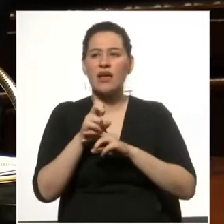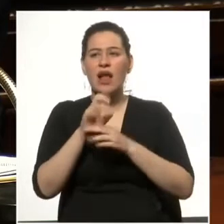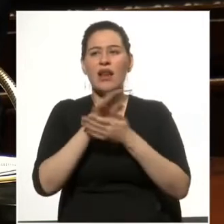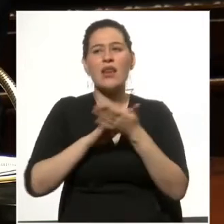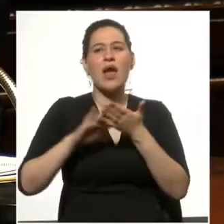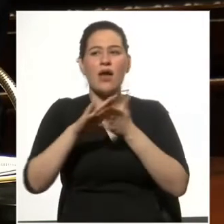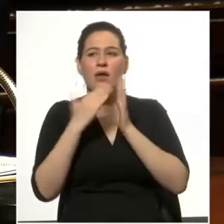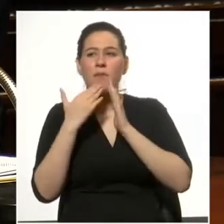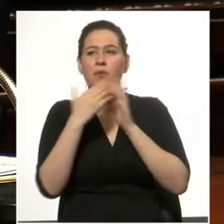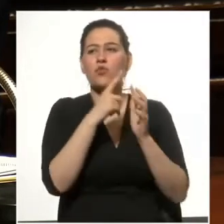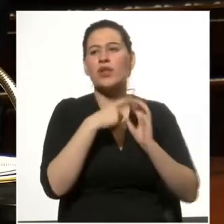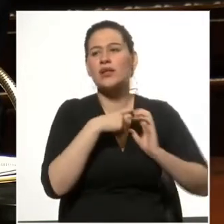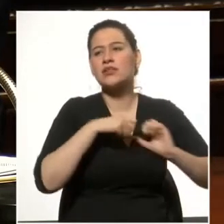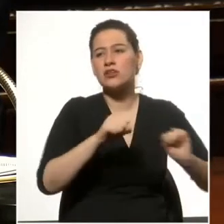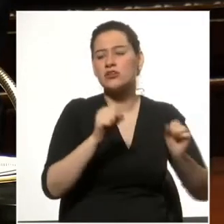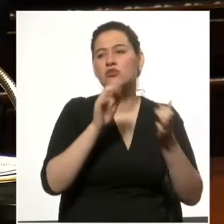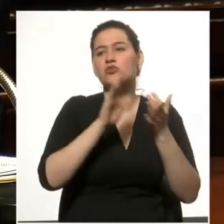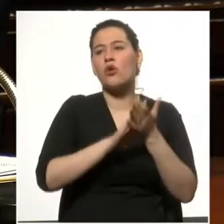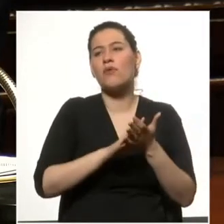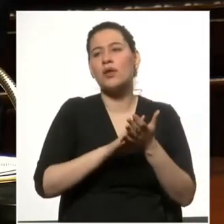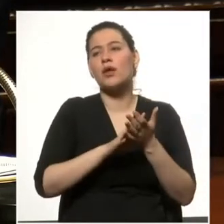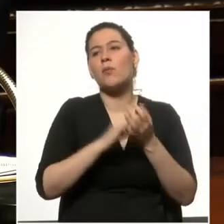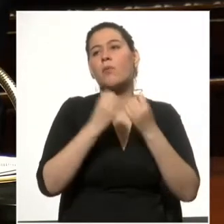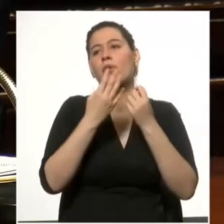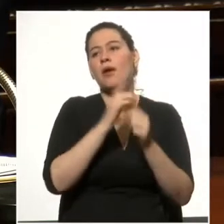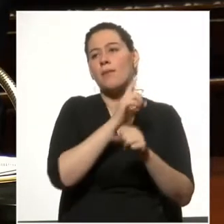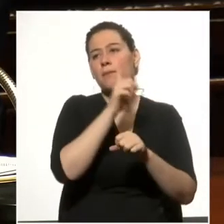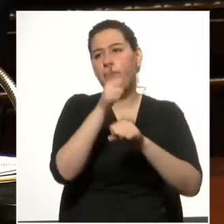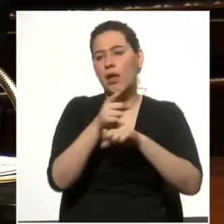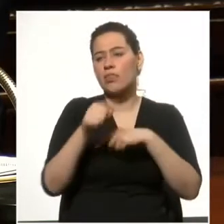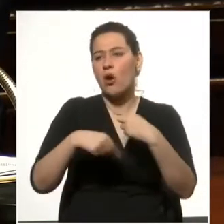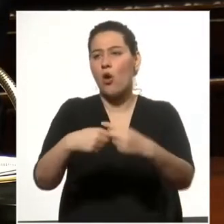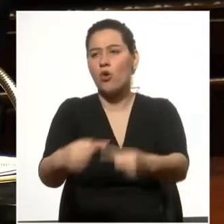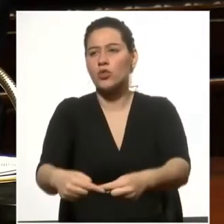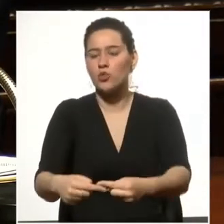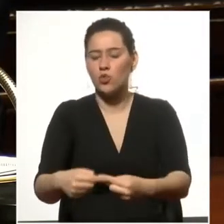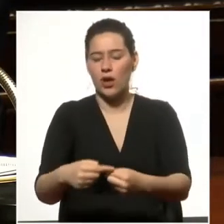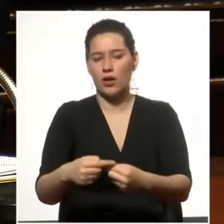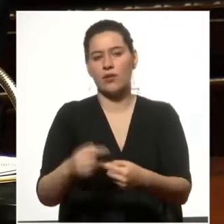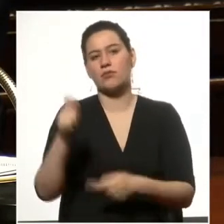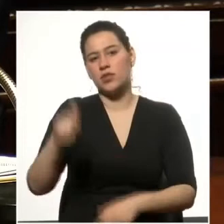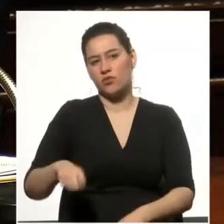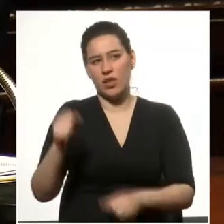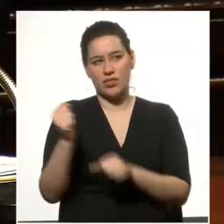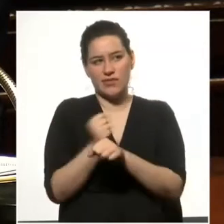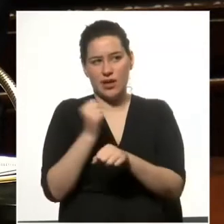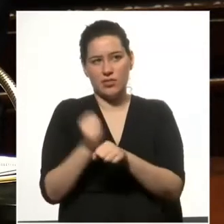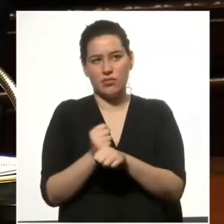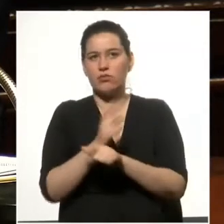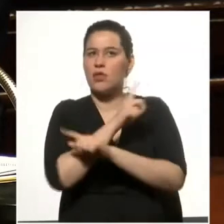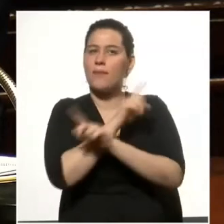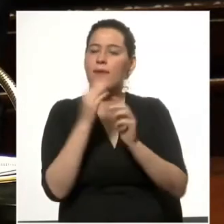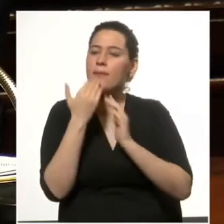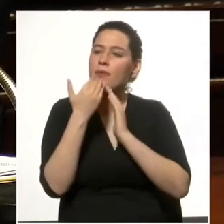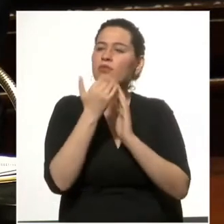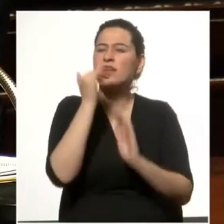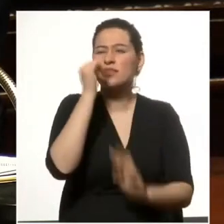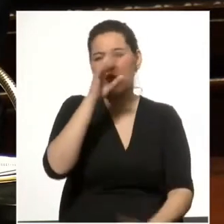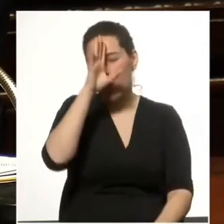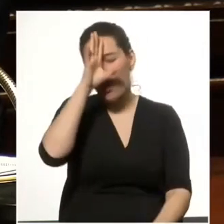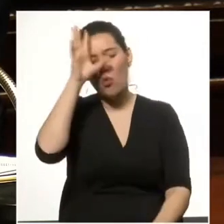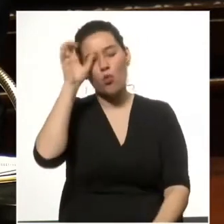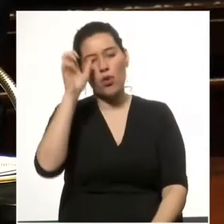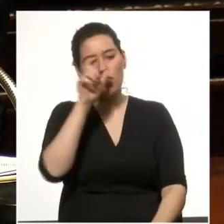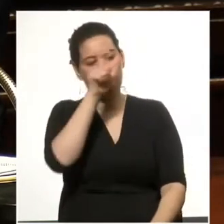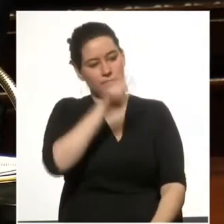al doctor Toma sobre los motivos por los que ordenó continuar las actuaciones? Ni siquiera le pregunta si recuerda cuando Menéndez